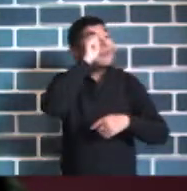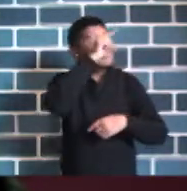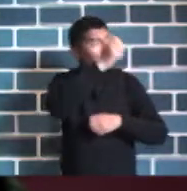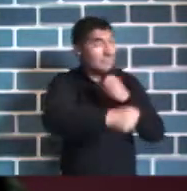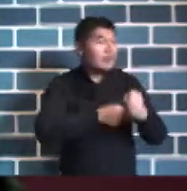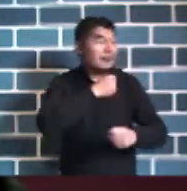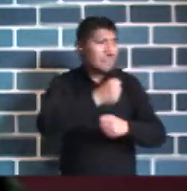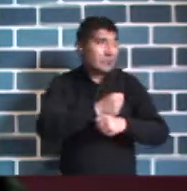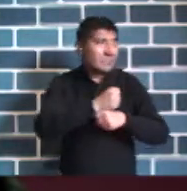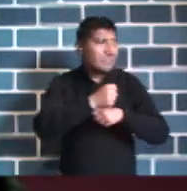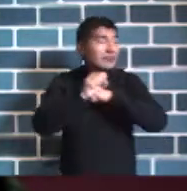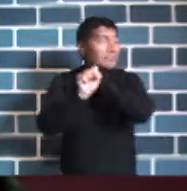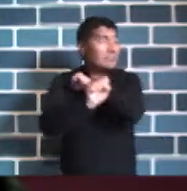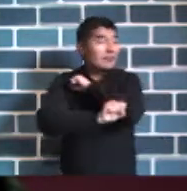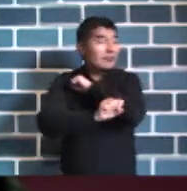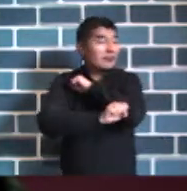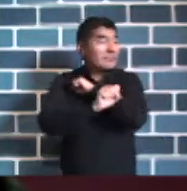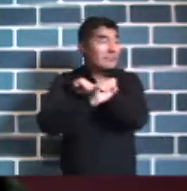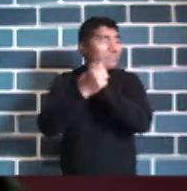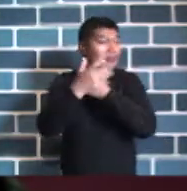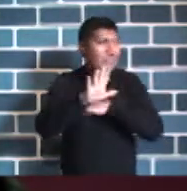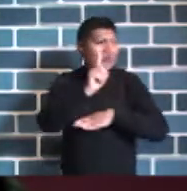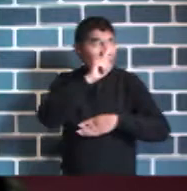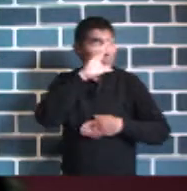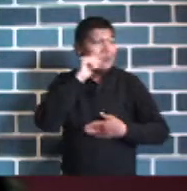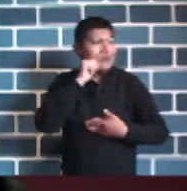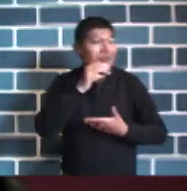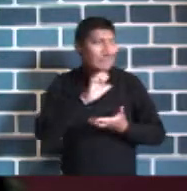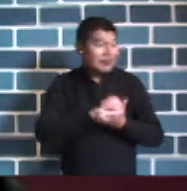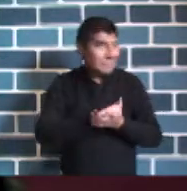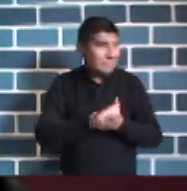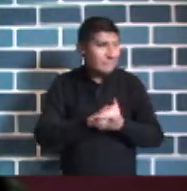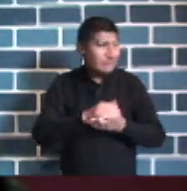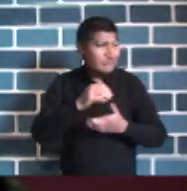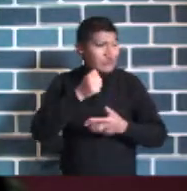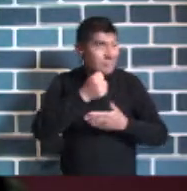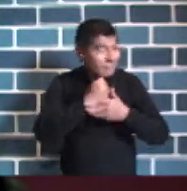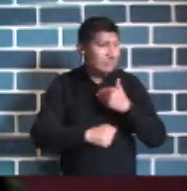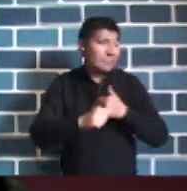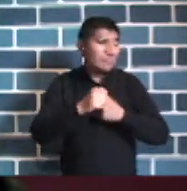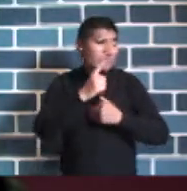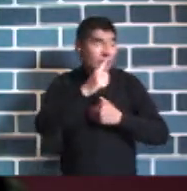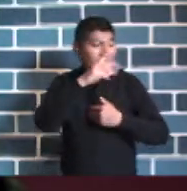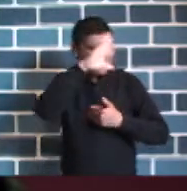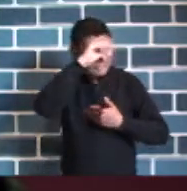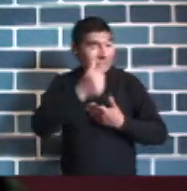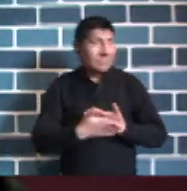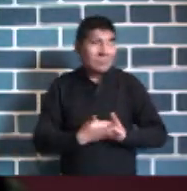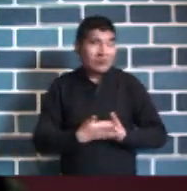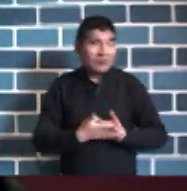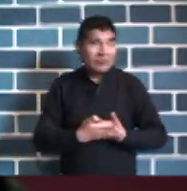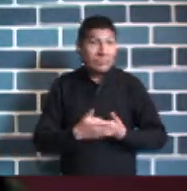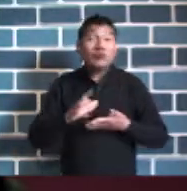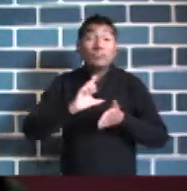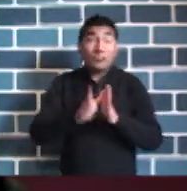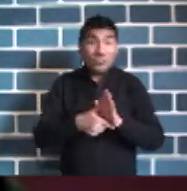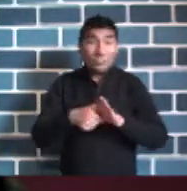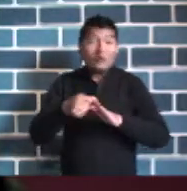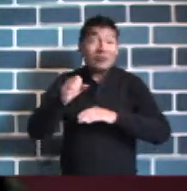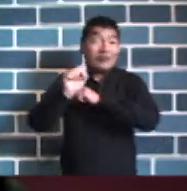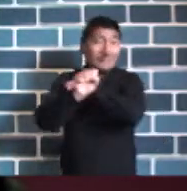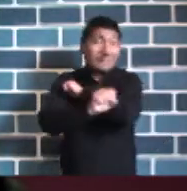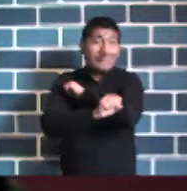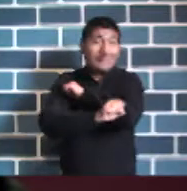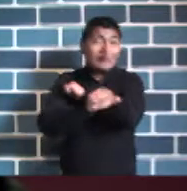ahora habrá tenido un hijo es decir que habrán y su esposa sarah fueron después bendecidos con